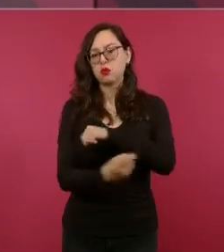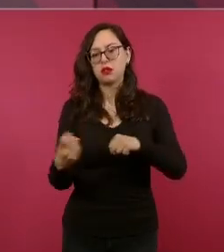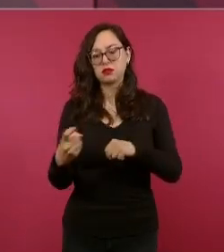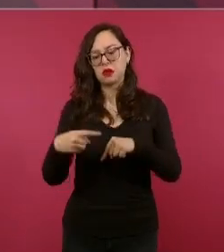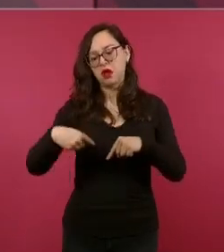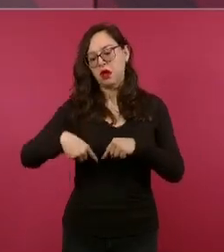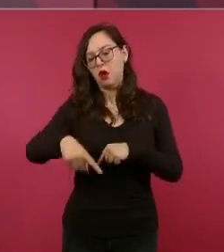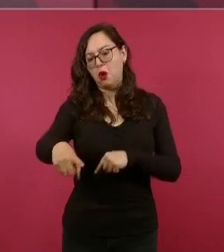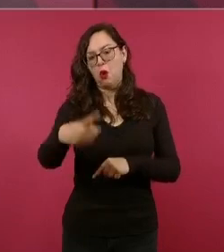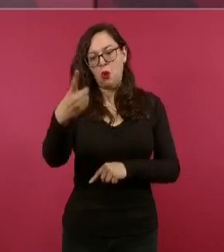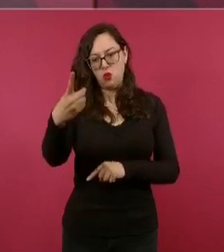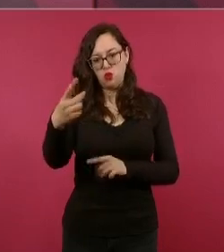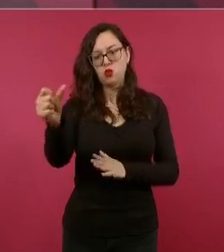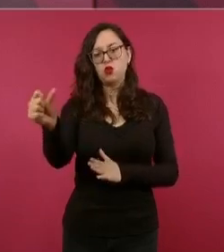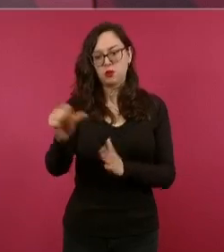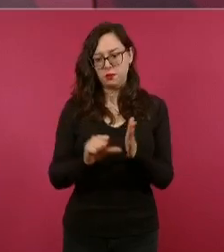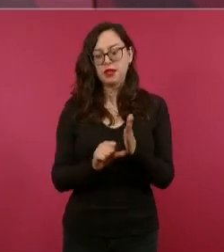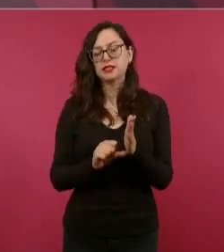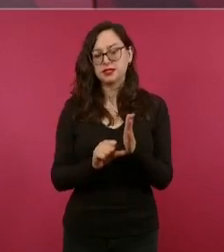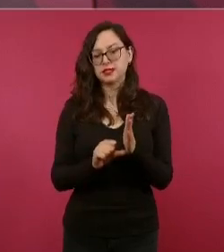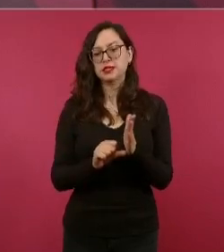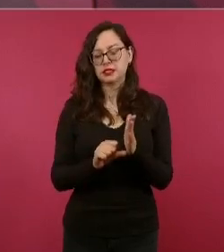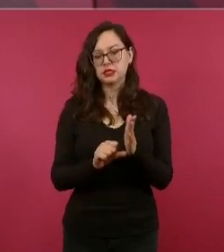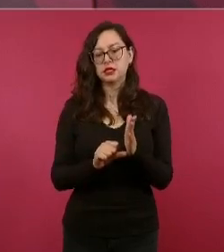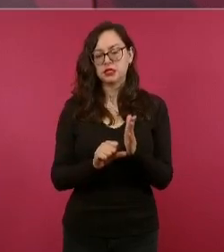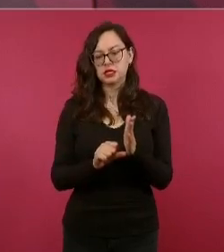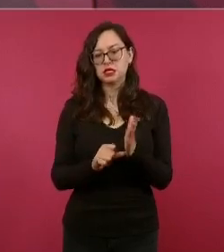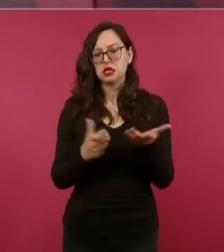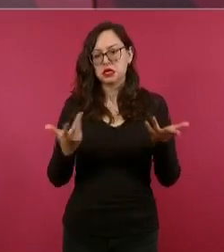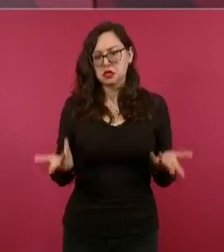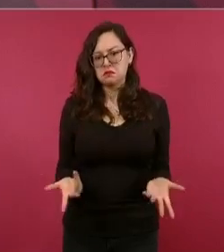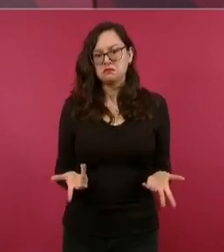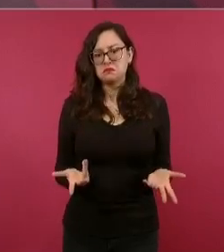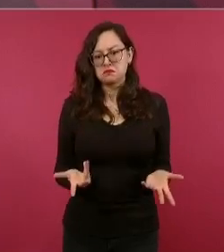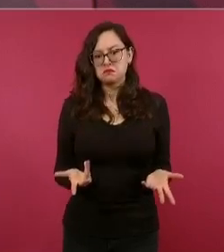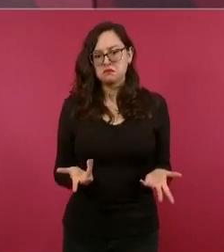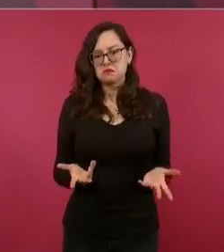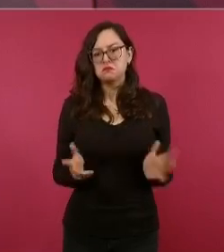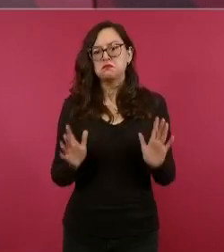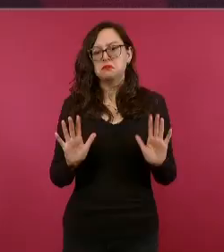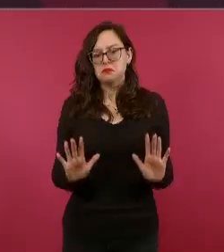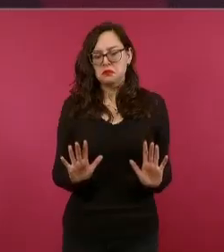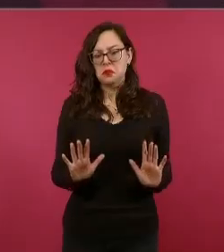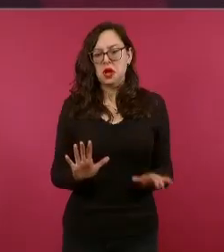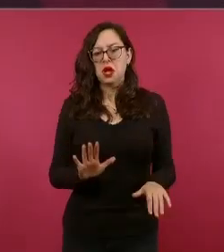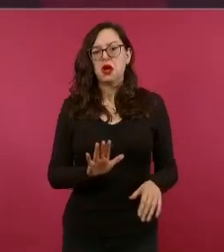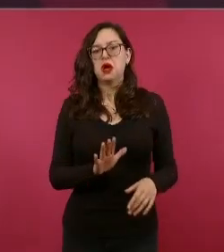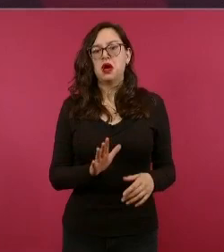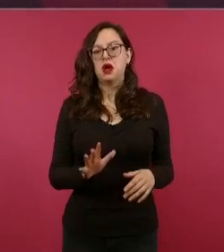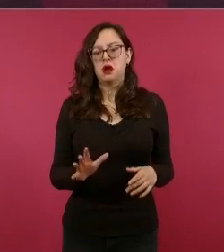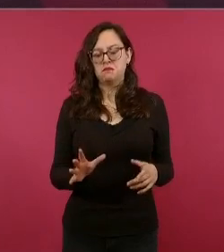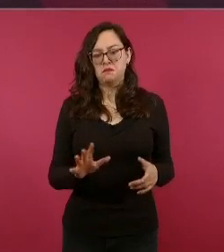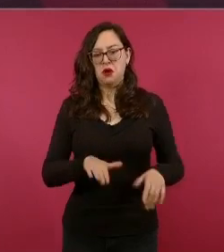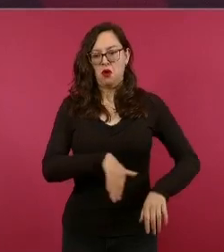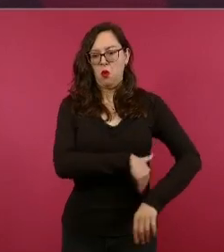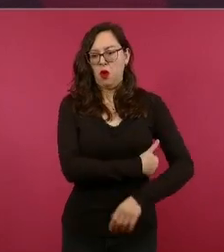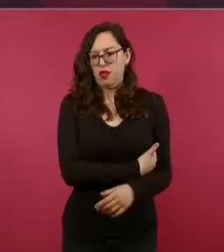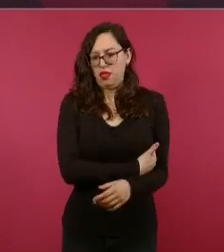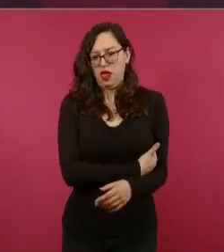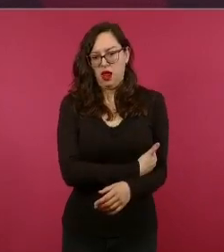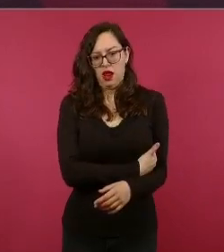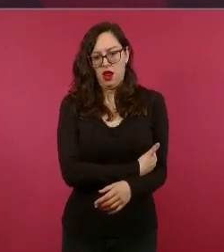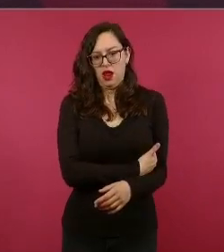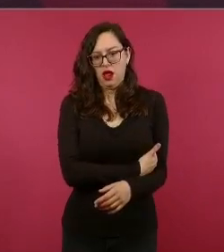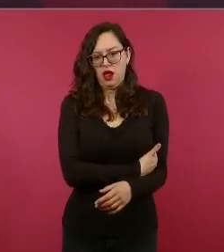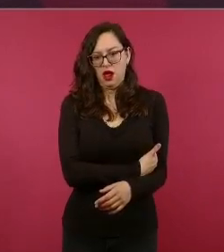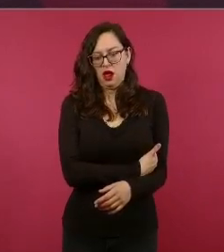Hasta el día 2, que sí se guarda toda la serie, que